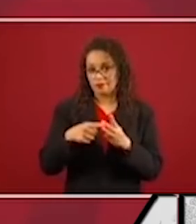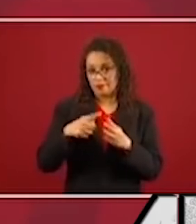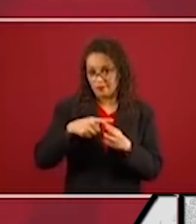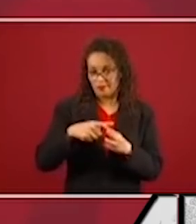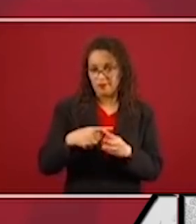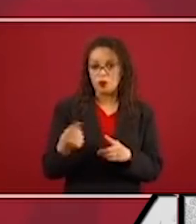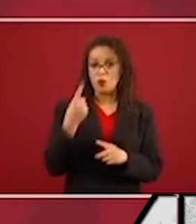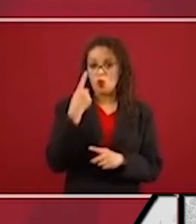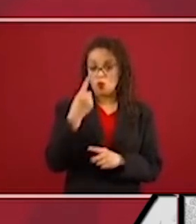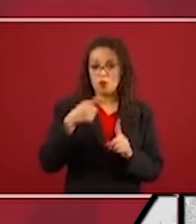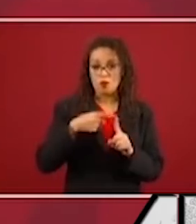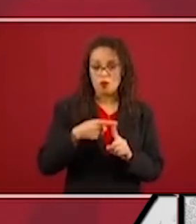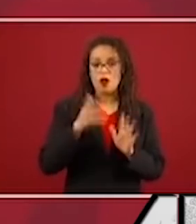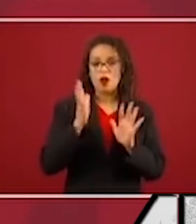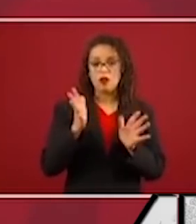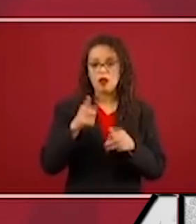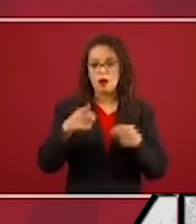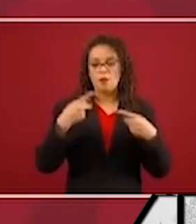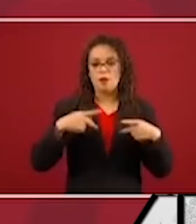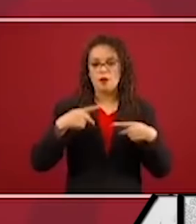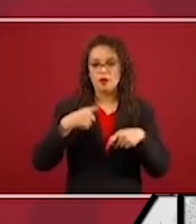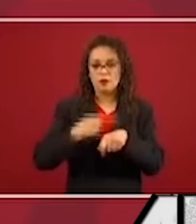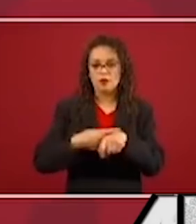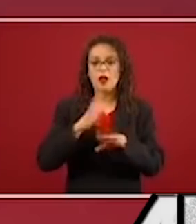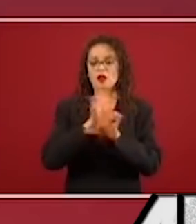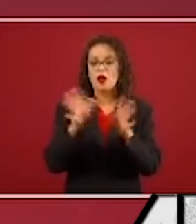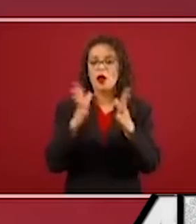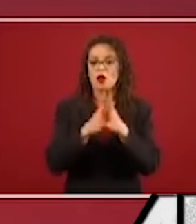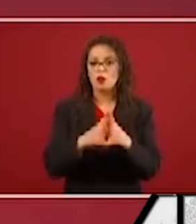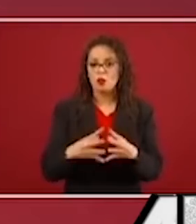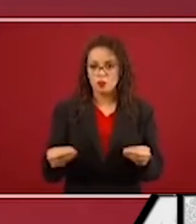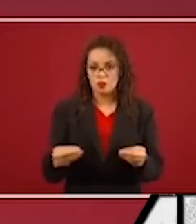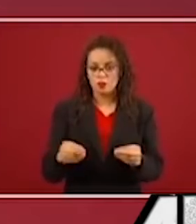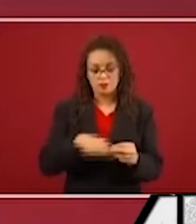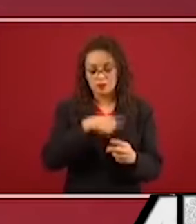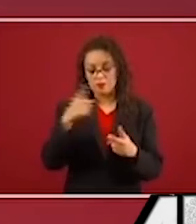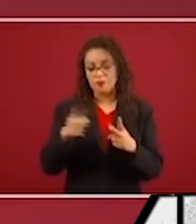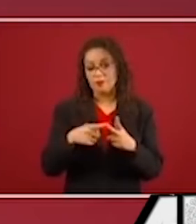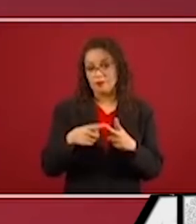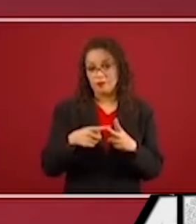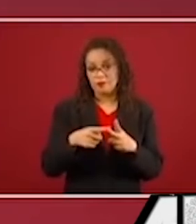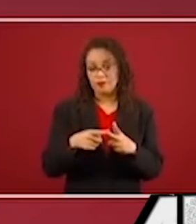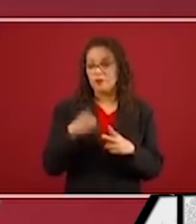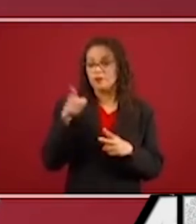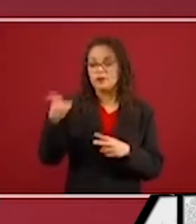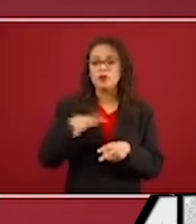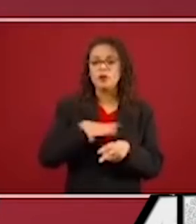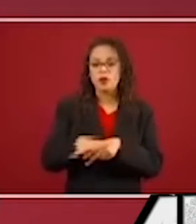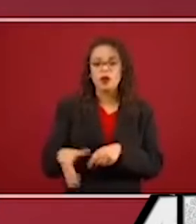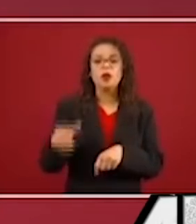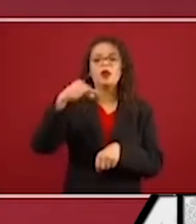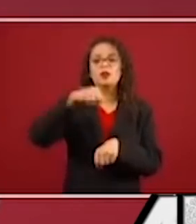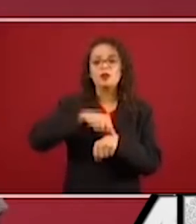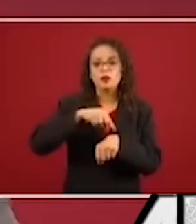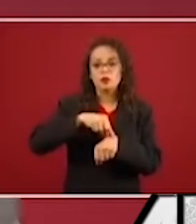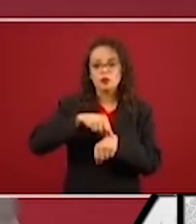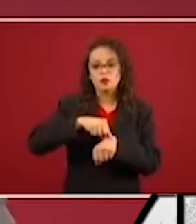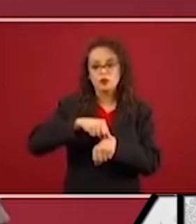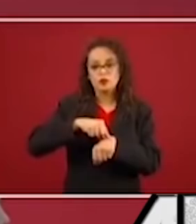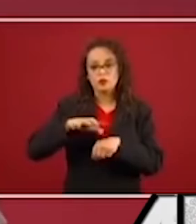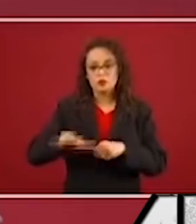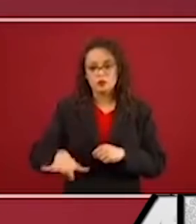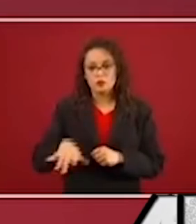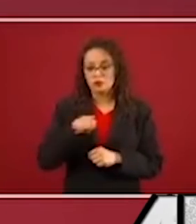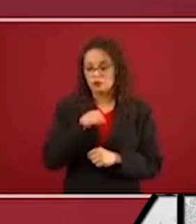que ya se recuperó afortunadamente. Otro es de un médico, una doctora que no